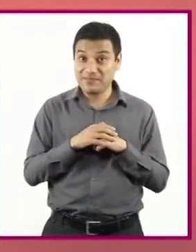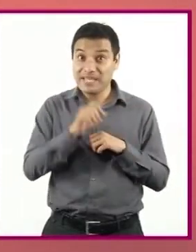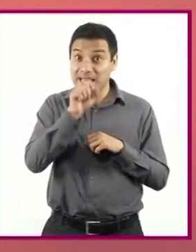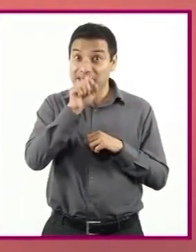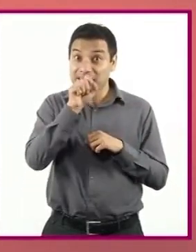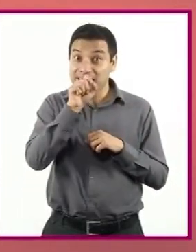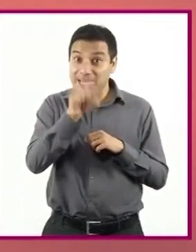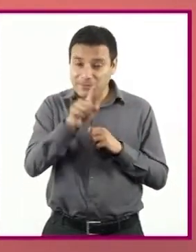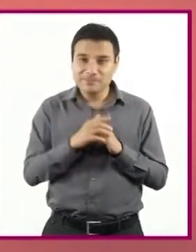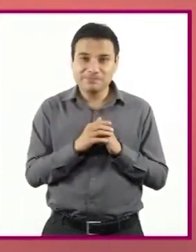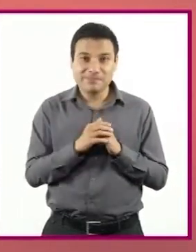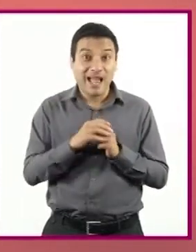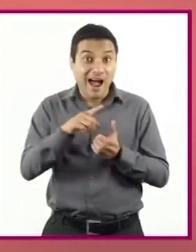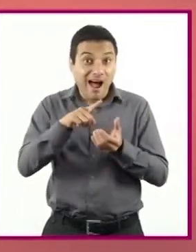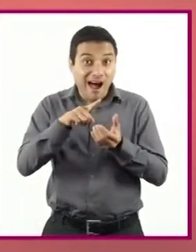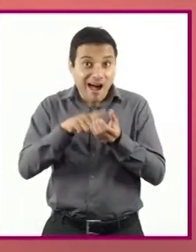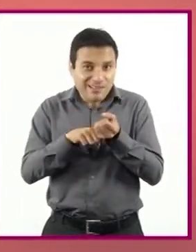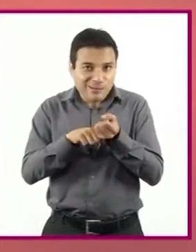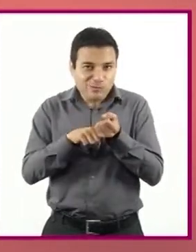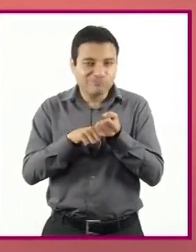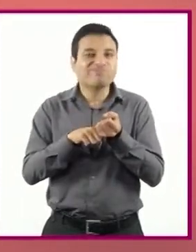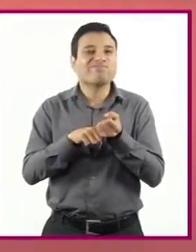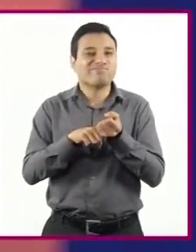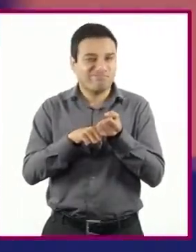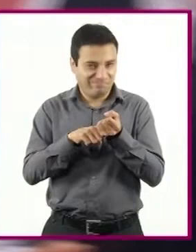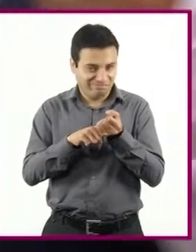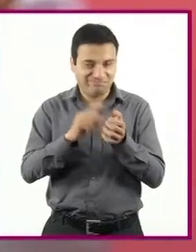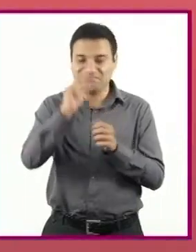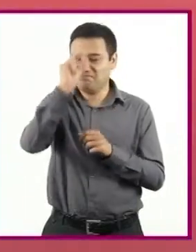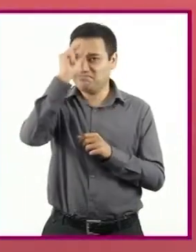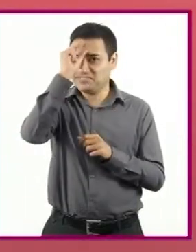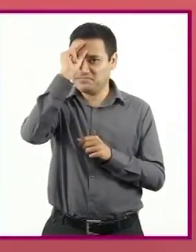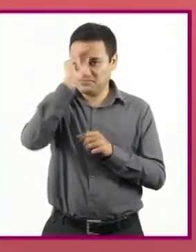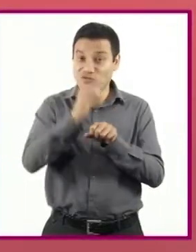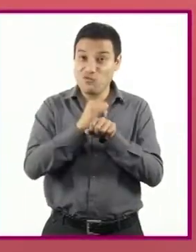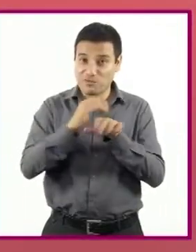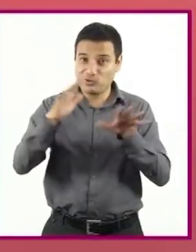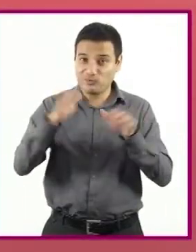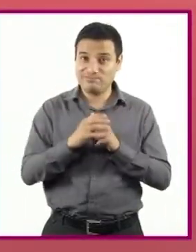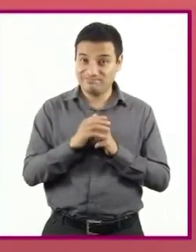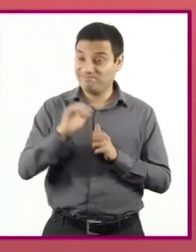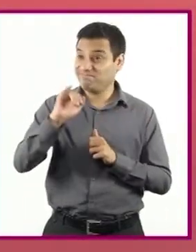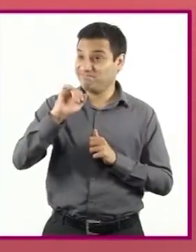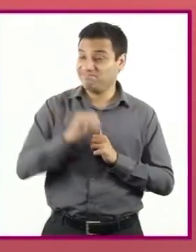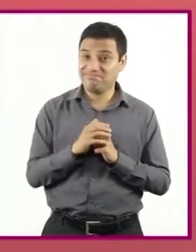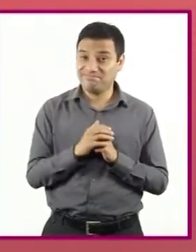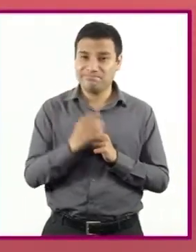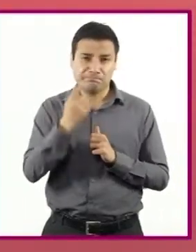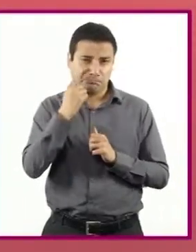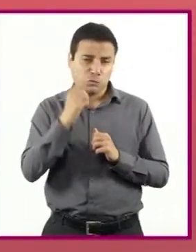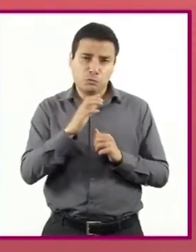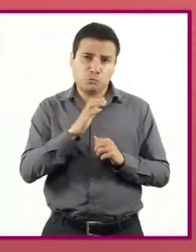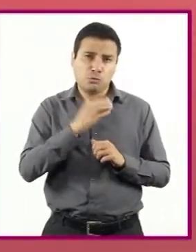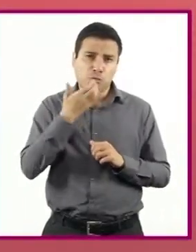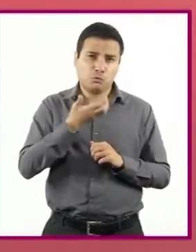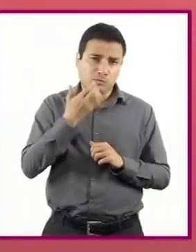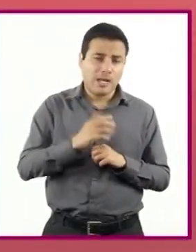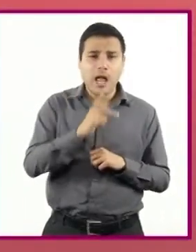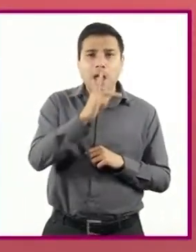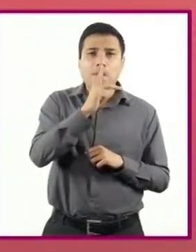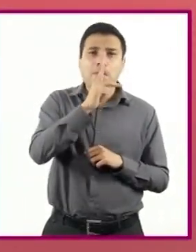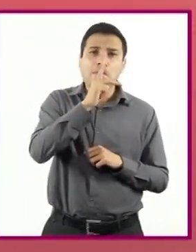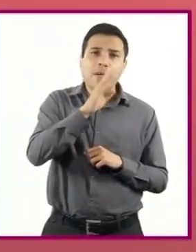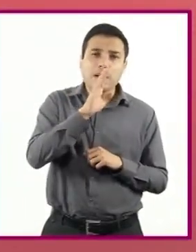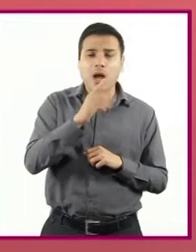muchos de ellos están cargados de sabiduría. Así es. Muchos de ellos se van transmitiendo de generación en